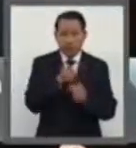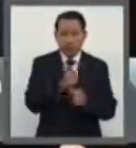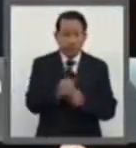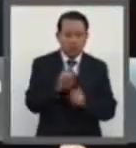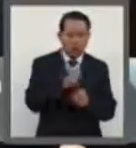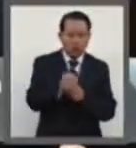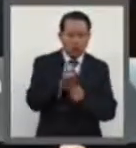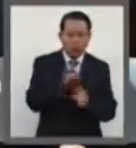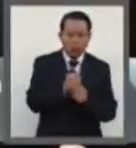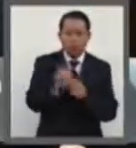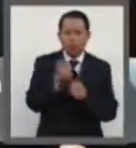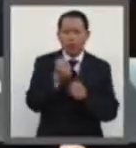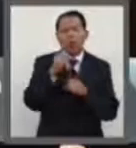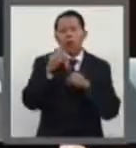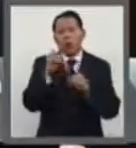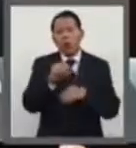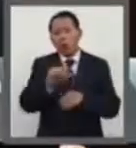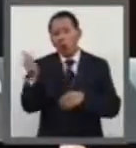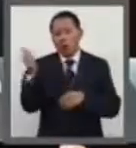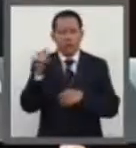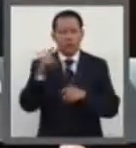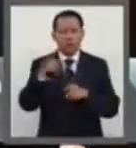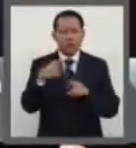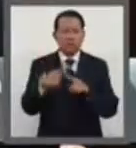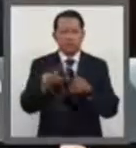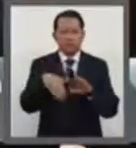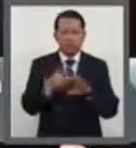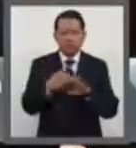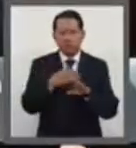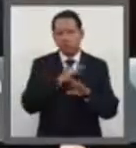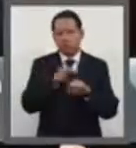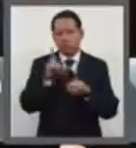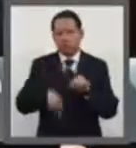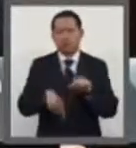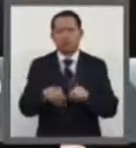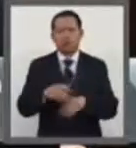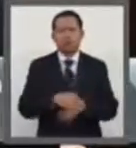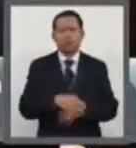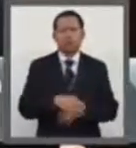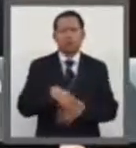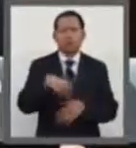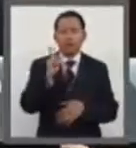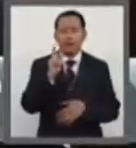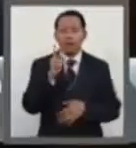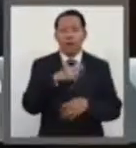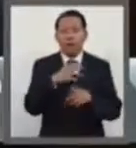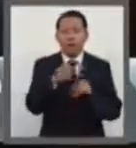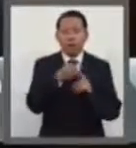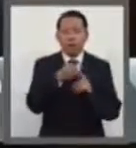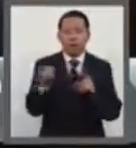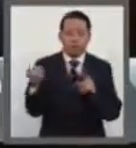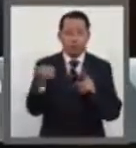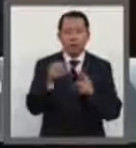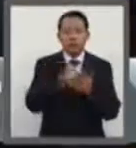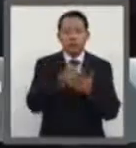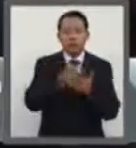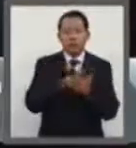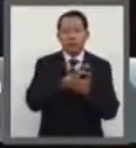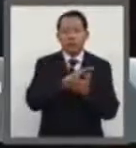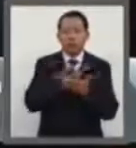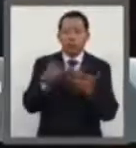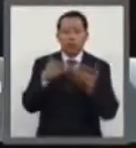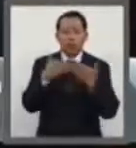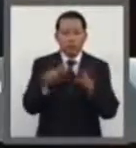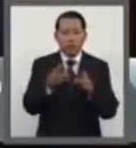de tortura y cualquier otra violación. Sin embargo, su redacción deja abierta la